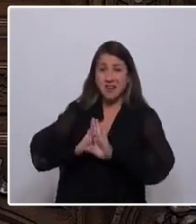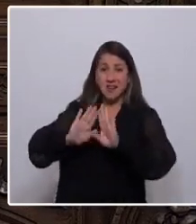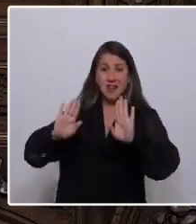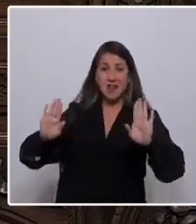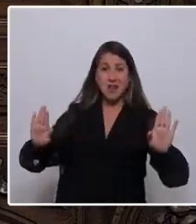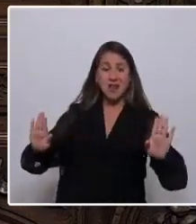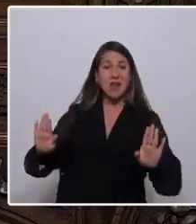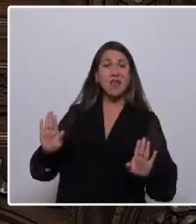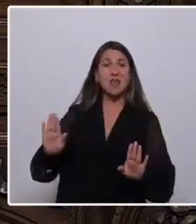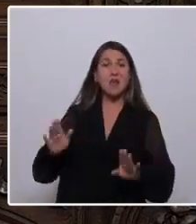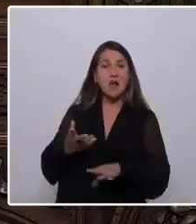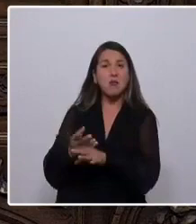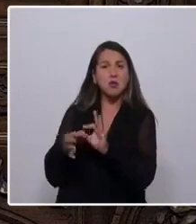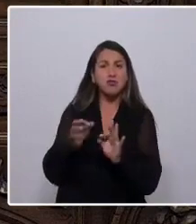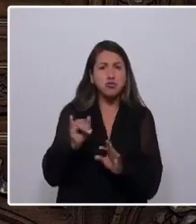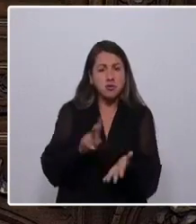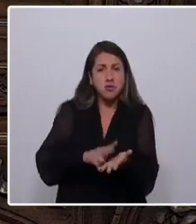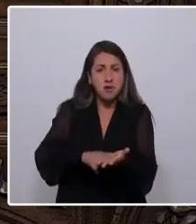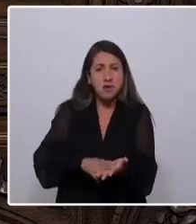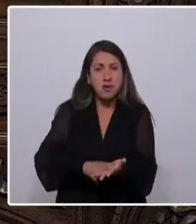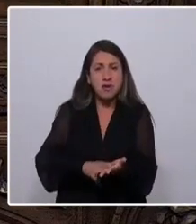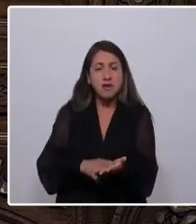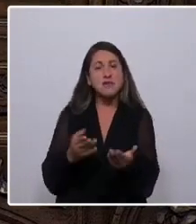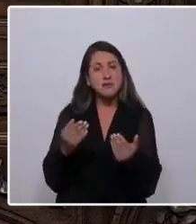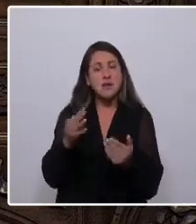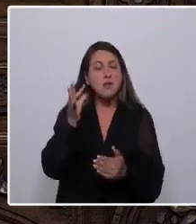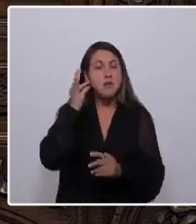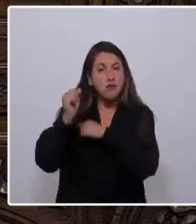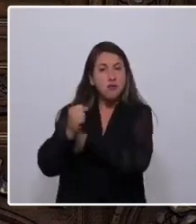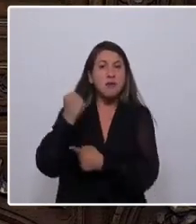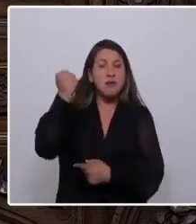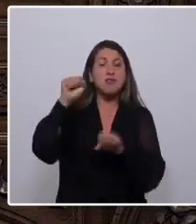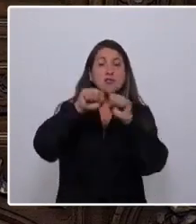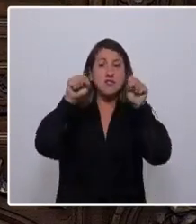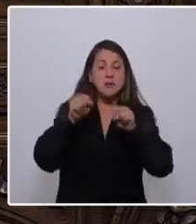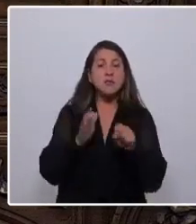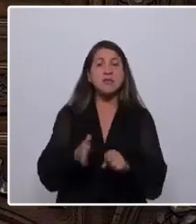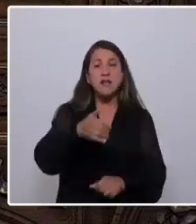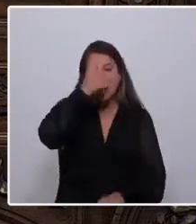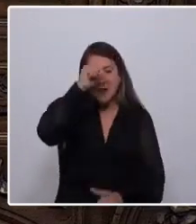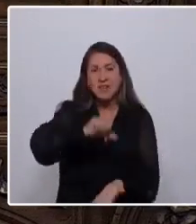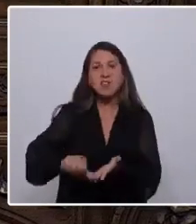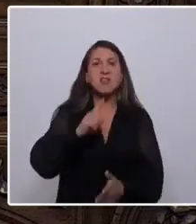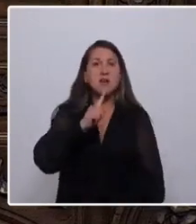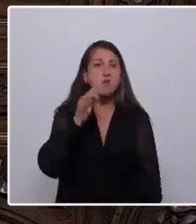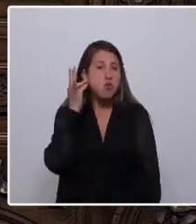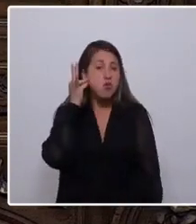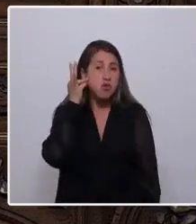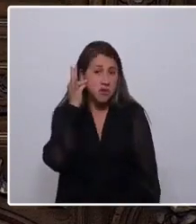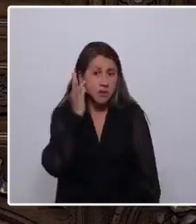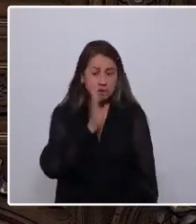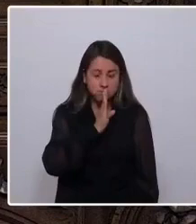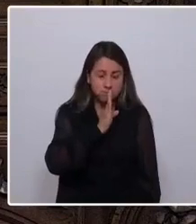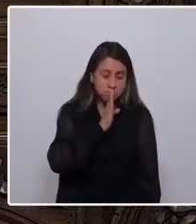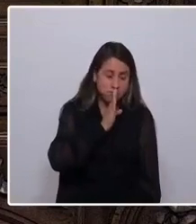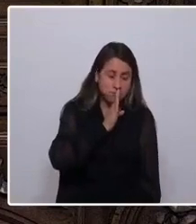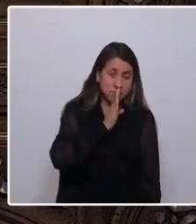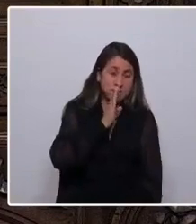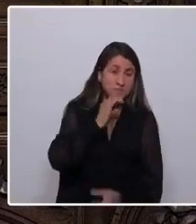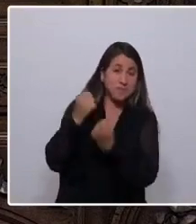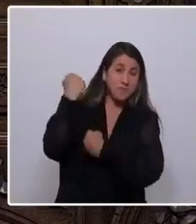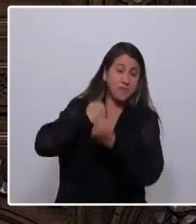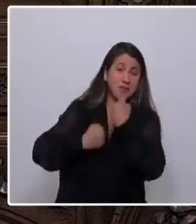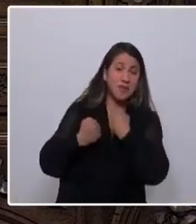lo justifica. Sin feminismo, el sistema seguirá castigando a las mujeres que han guardado silencio por miedo a